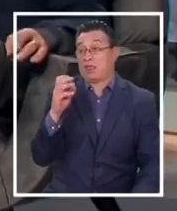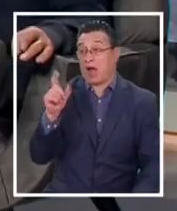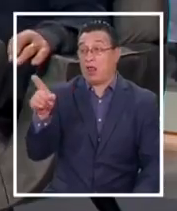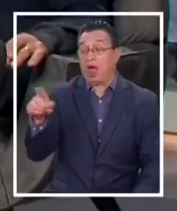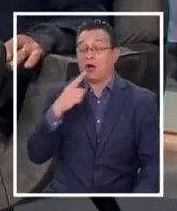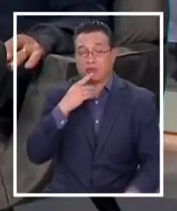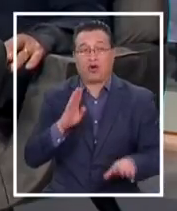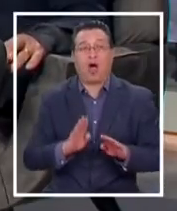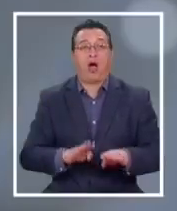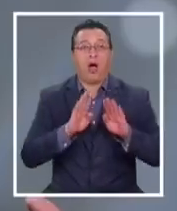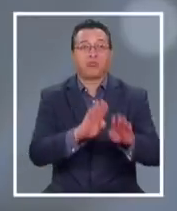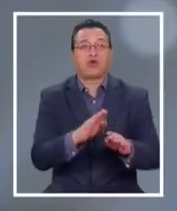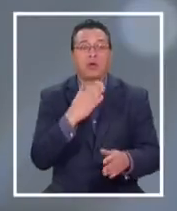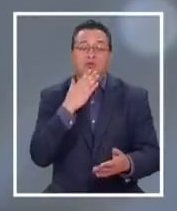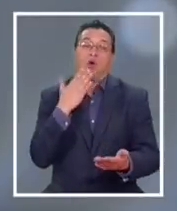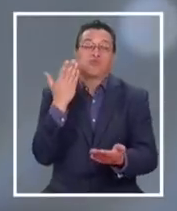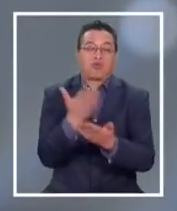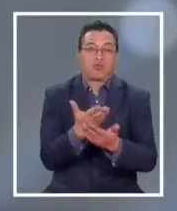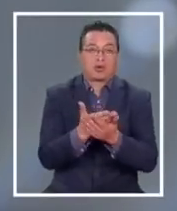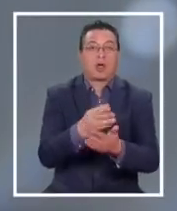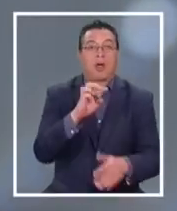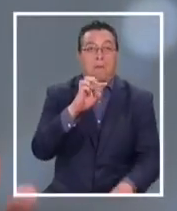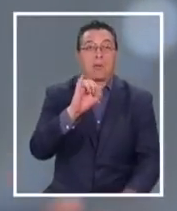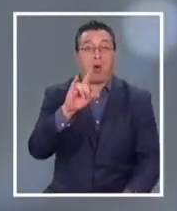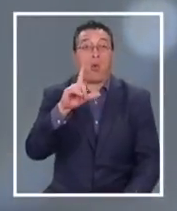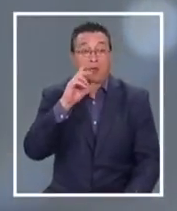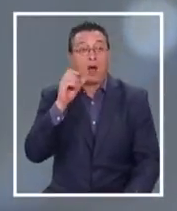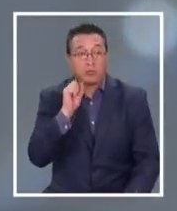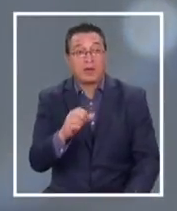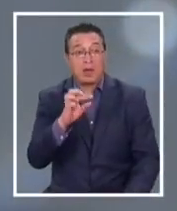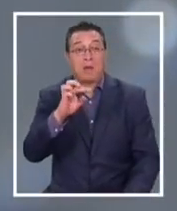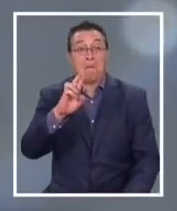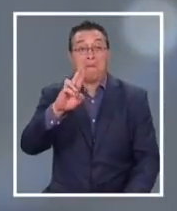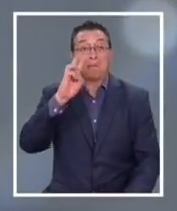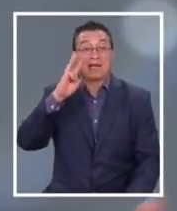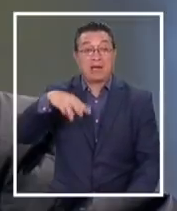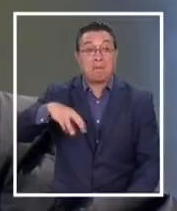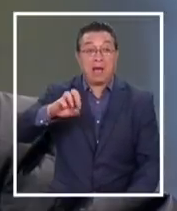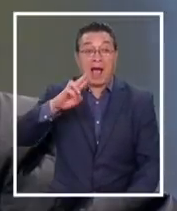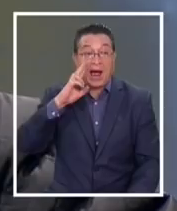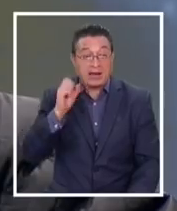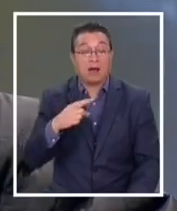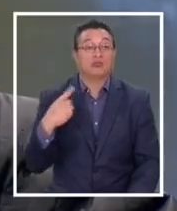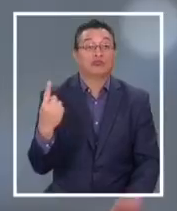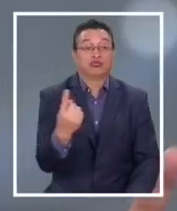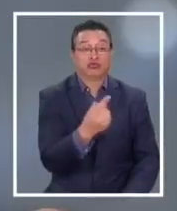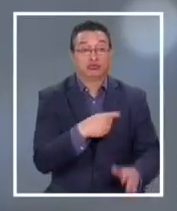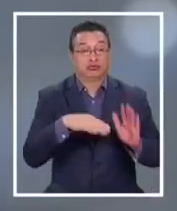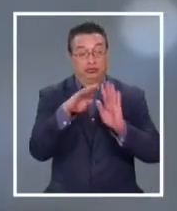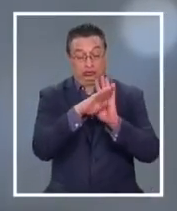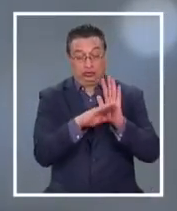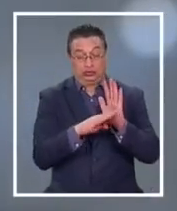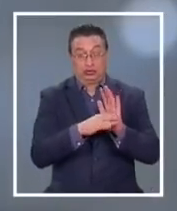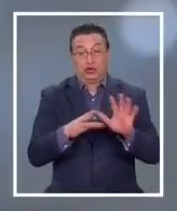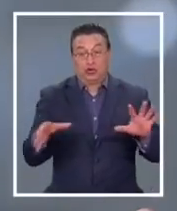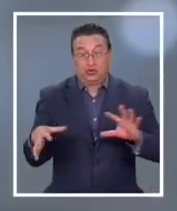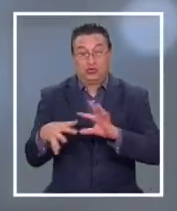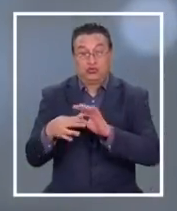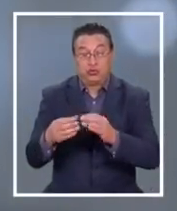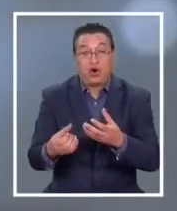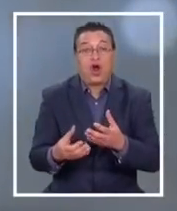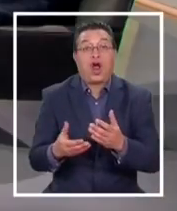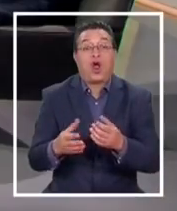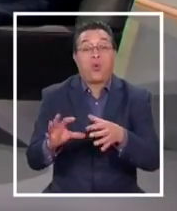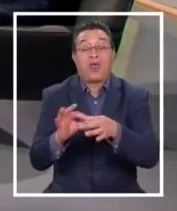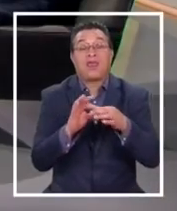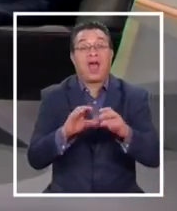apoyado esa propuesta, Paulina también, de que podamos ir a una primaria. Con toda la lista de la PRUEDO, con Unidad Constituyente, con Ciudadanos